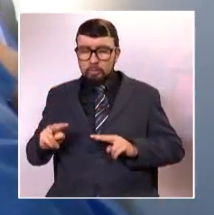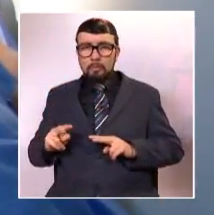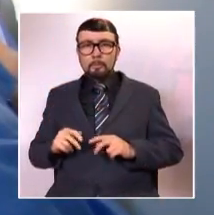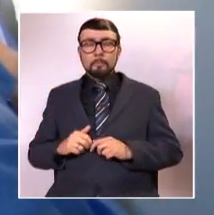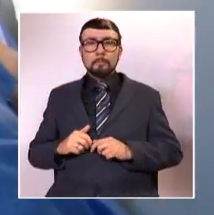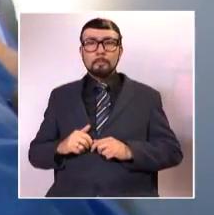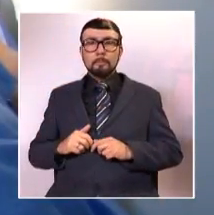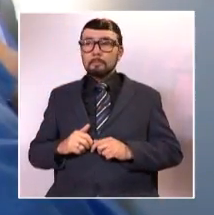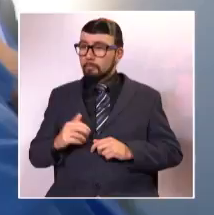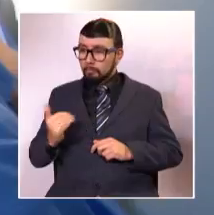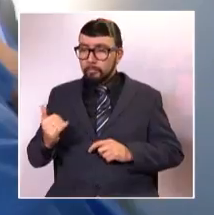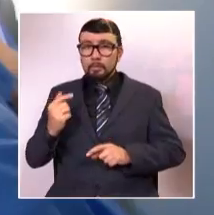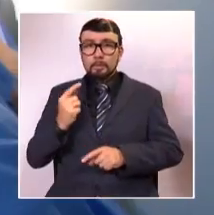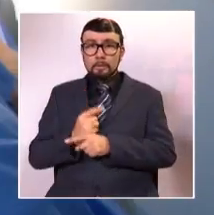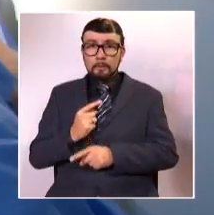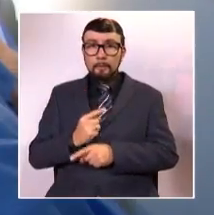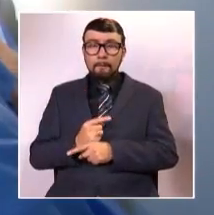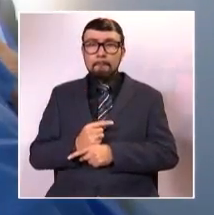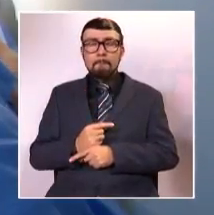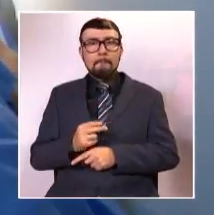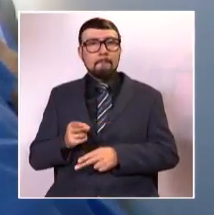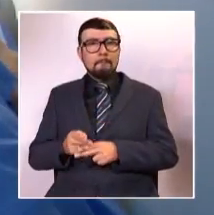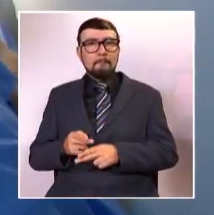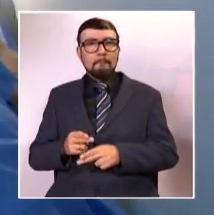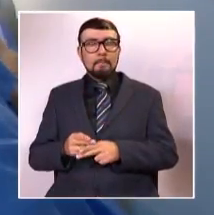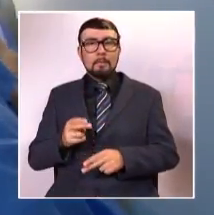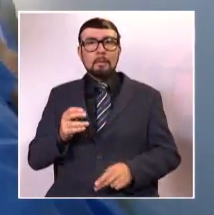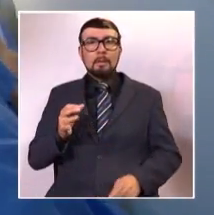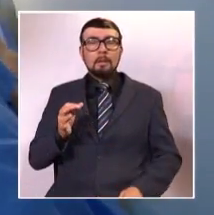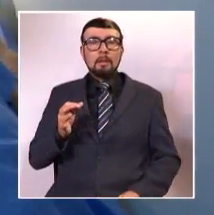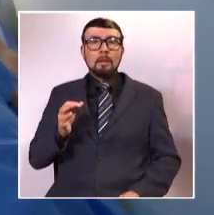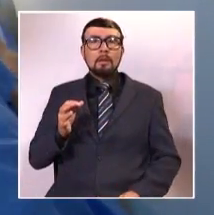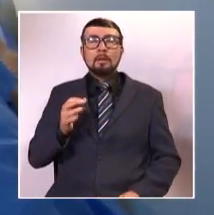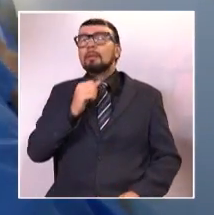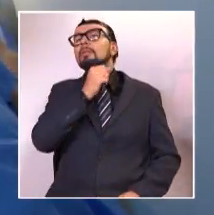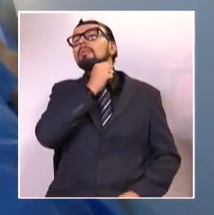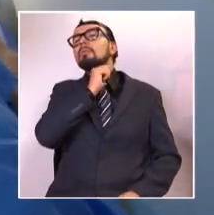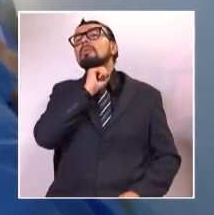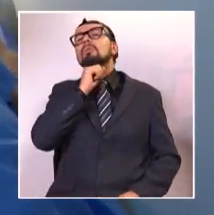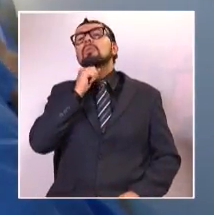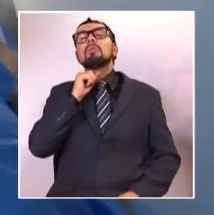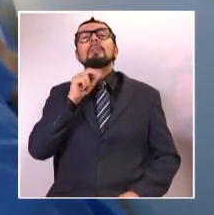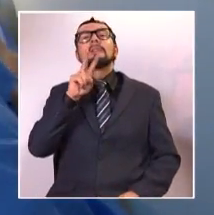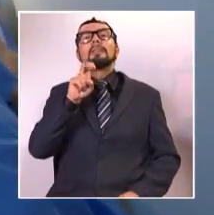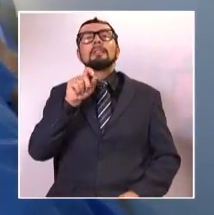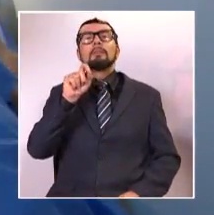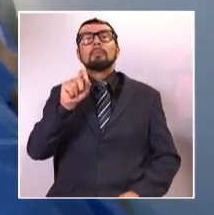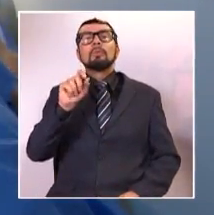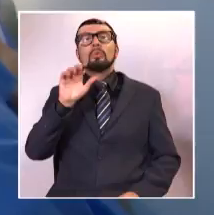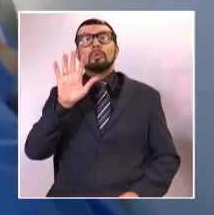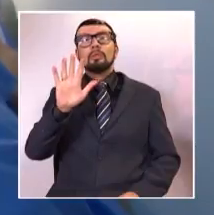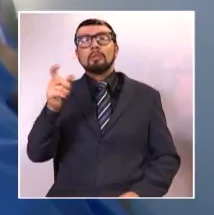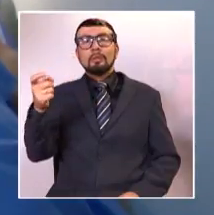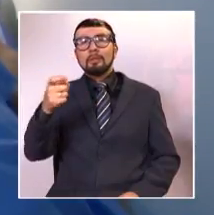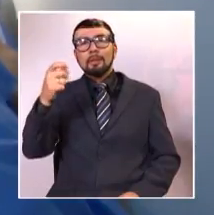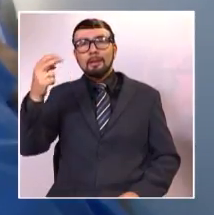Y para ello utilizamos un transductor que es de 7.5 MHz, es decir, que tiene